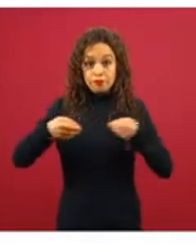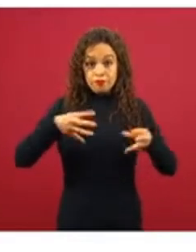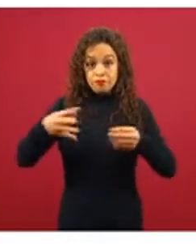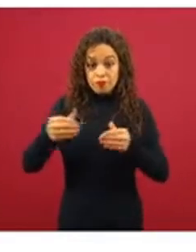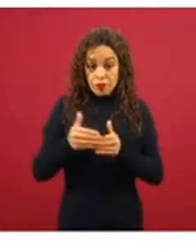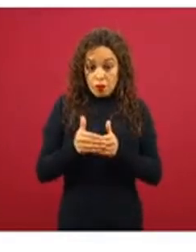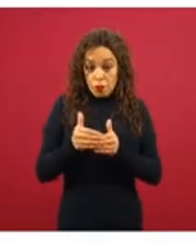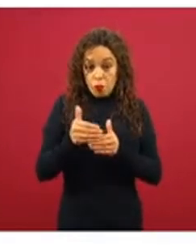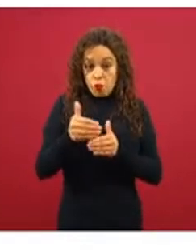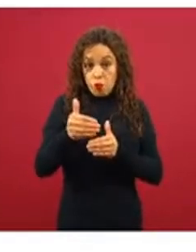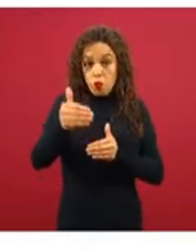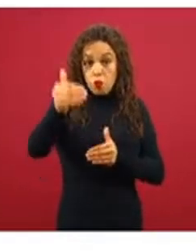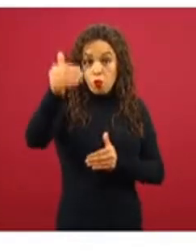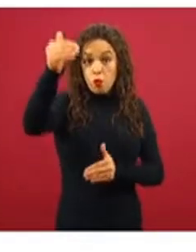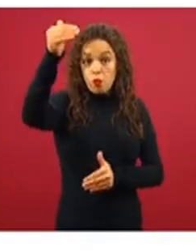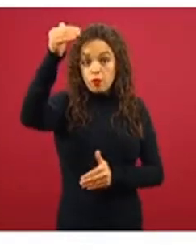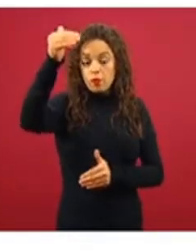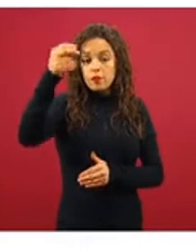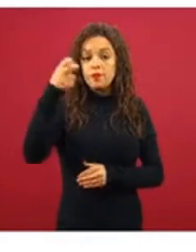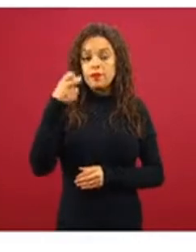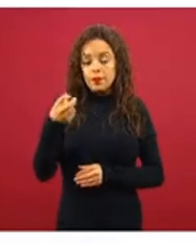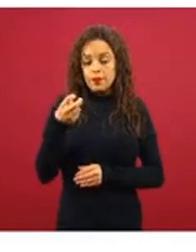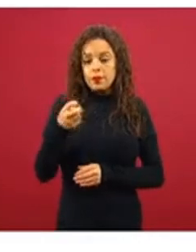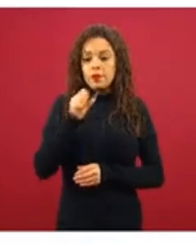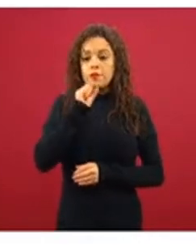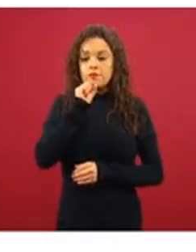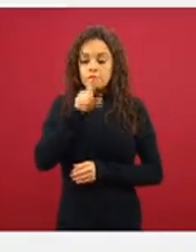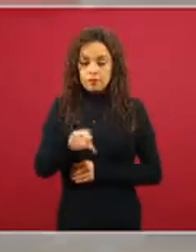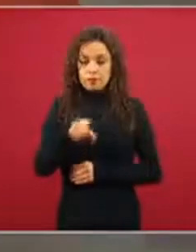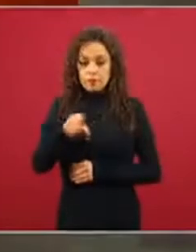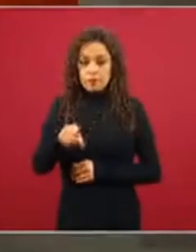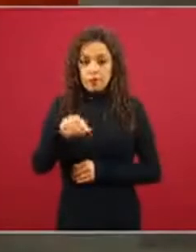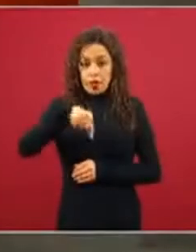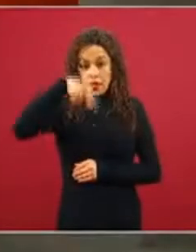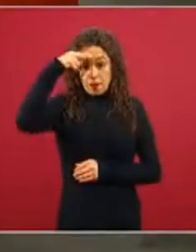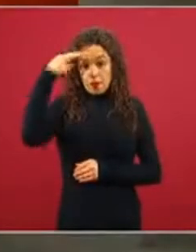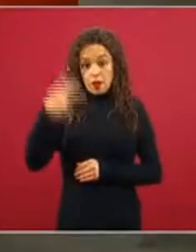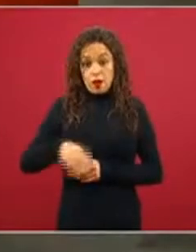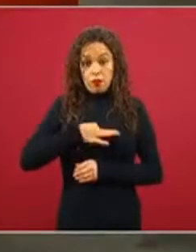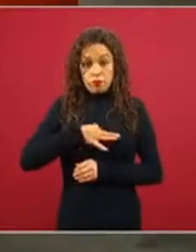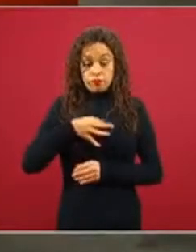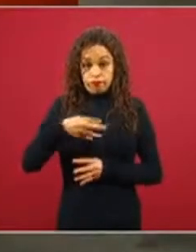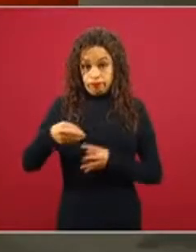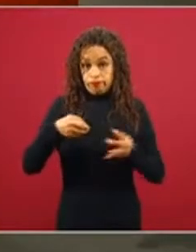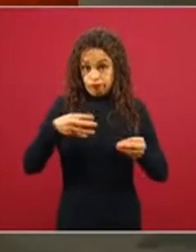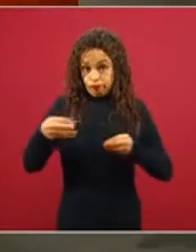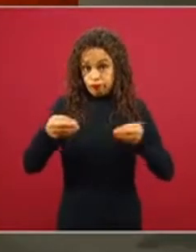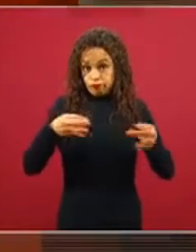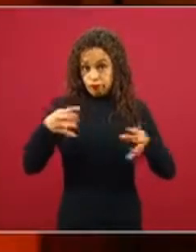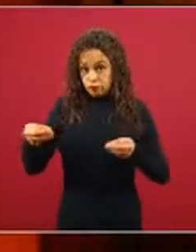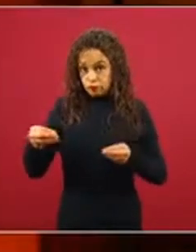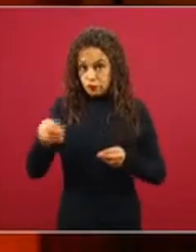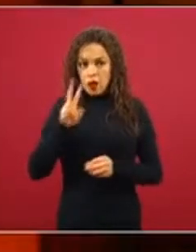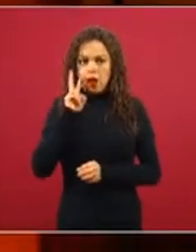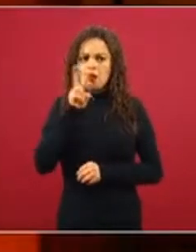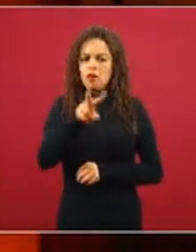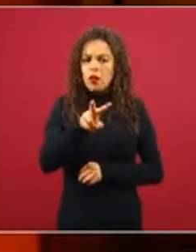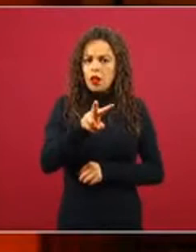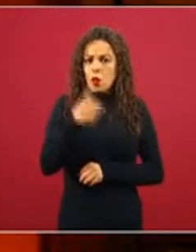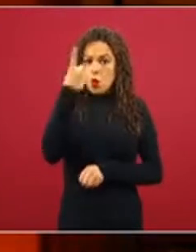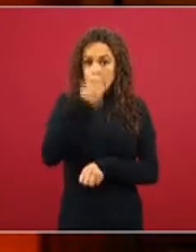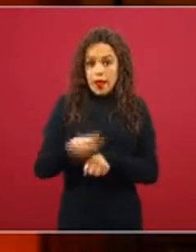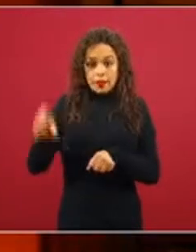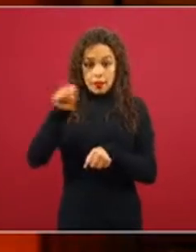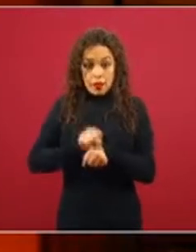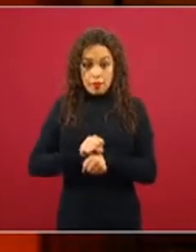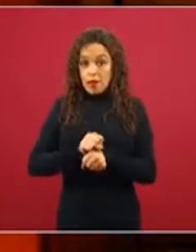manera también asincrónica, porque hemos hablado que la epidemia en México no se va a presentar en una sola semana en todo el